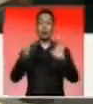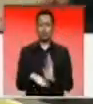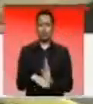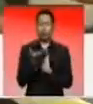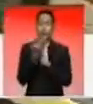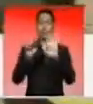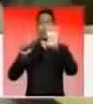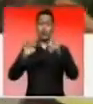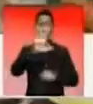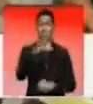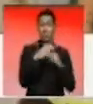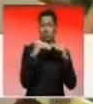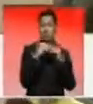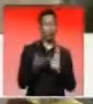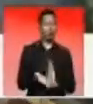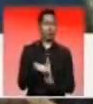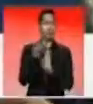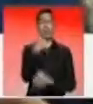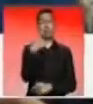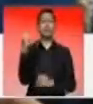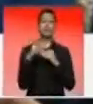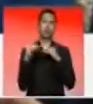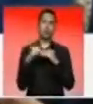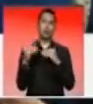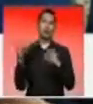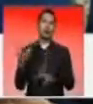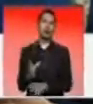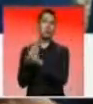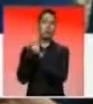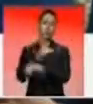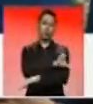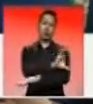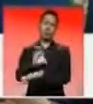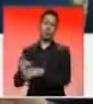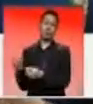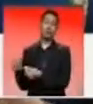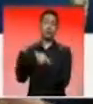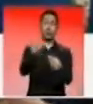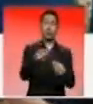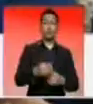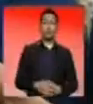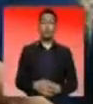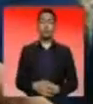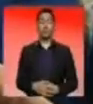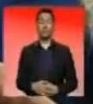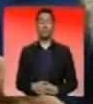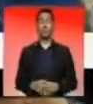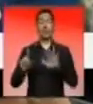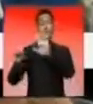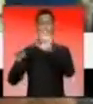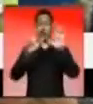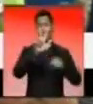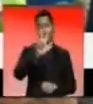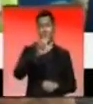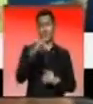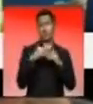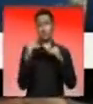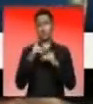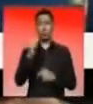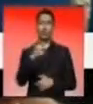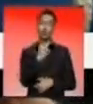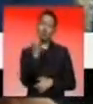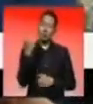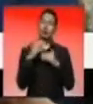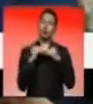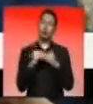a los jubilados del Seguro Social Campesino. Con ese aporte de $2, ahora en lugar de 63 recibirán $100 como